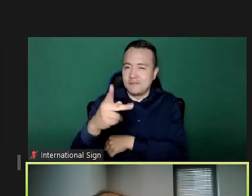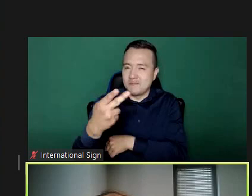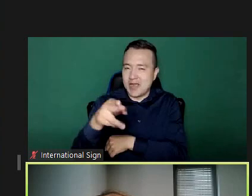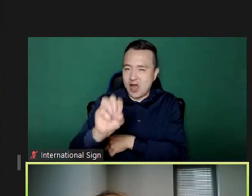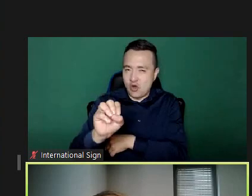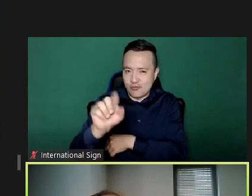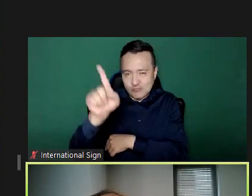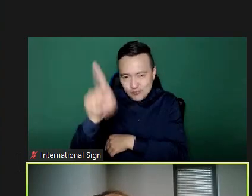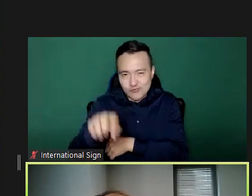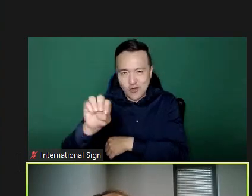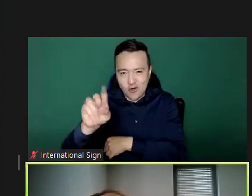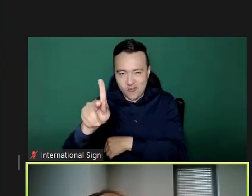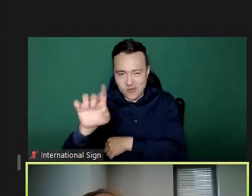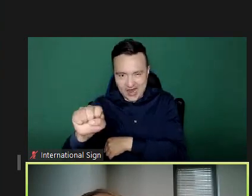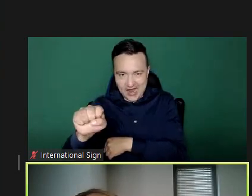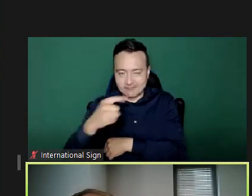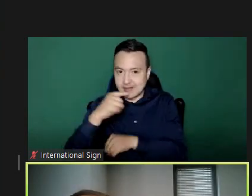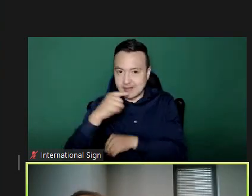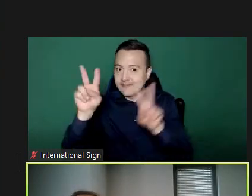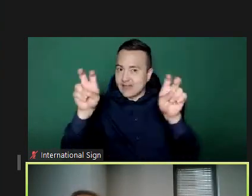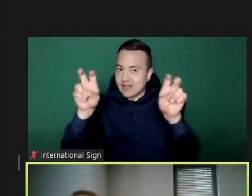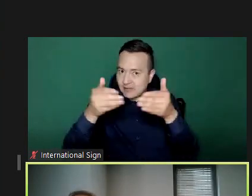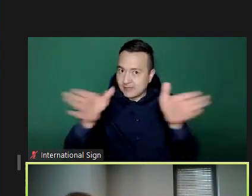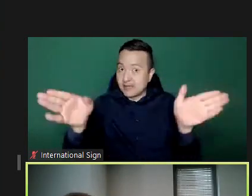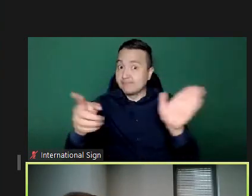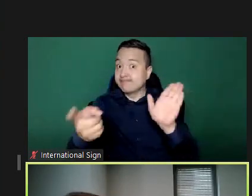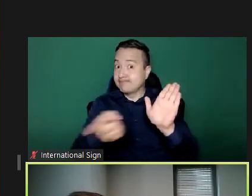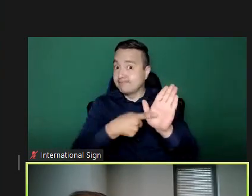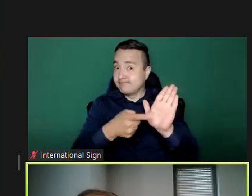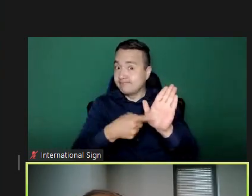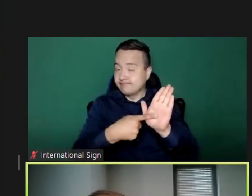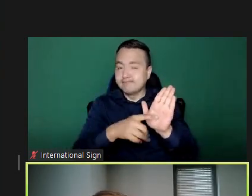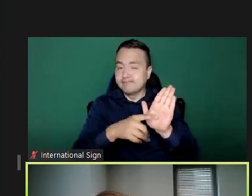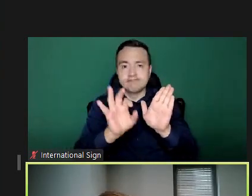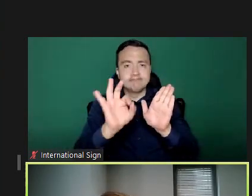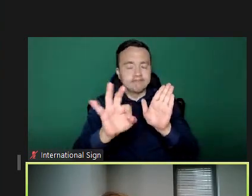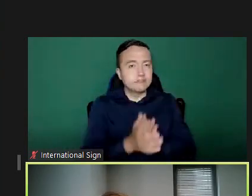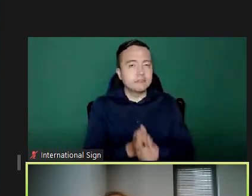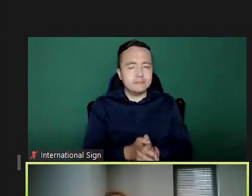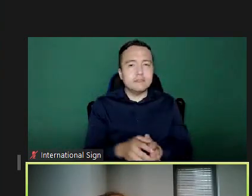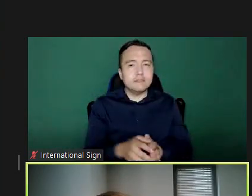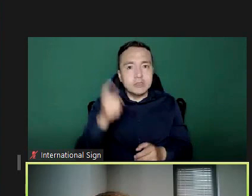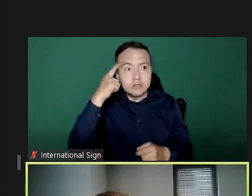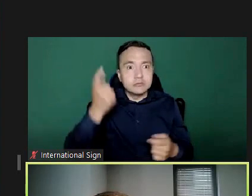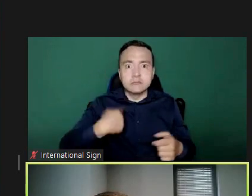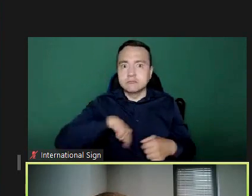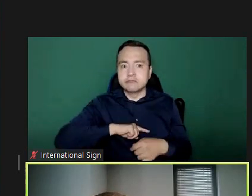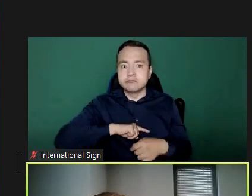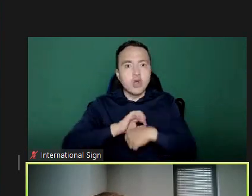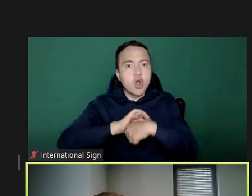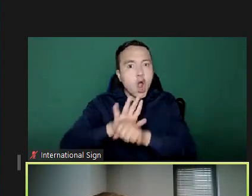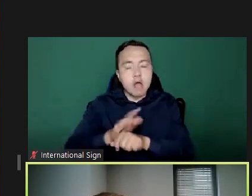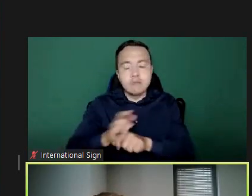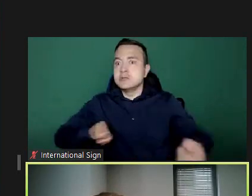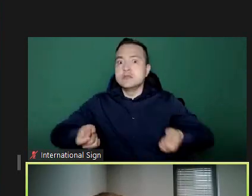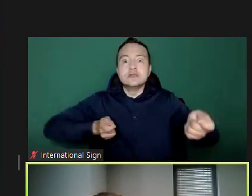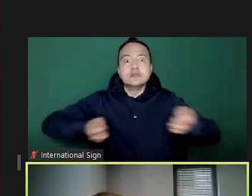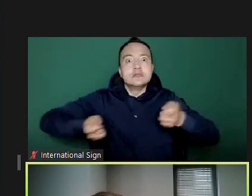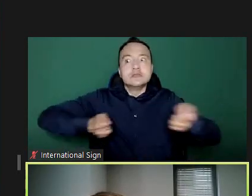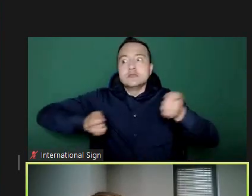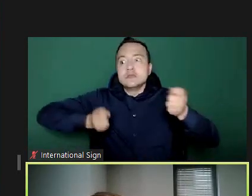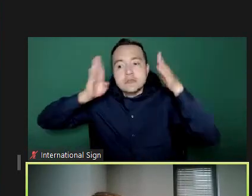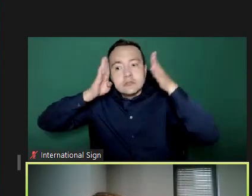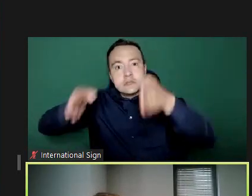de lidiar con COVID-19, la OPS mira el panorama más amplio de lo que es la salud en